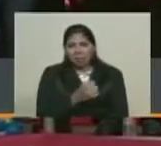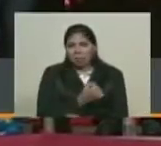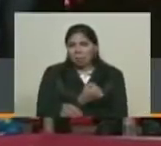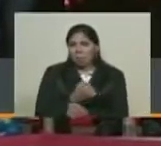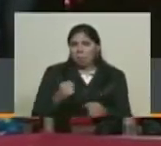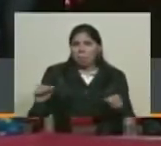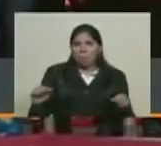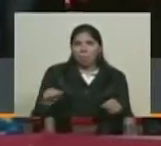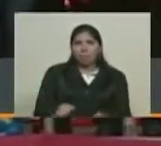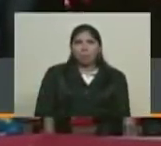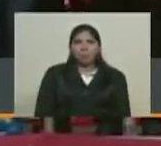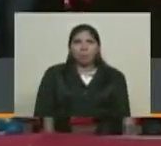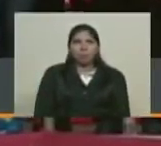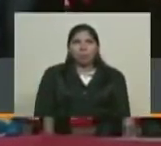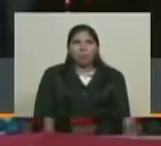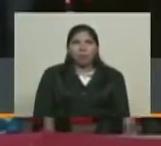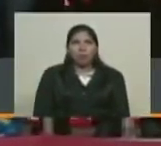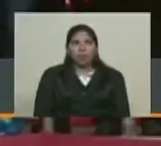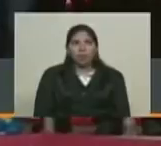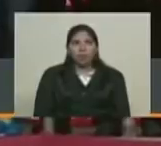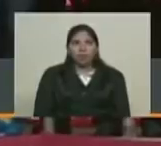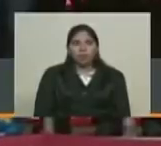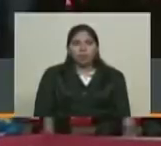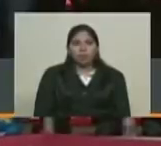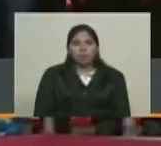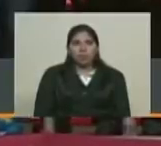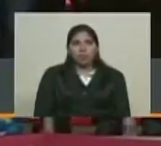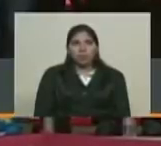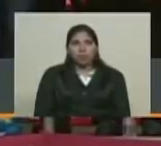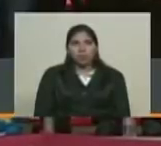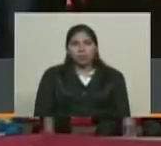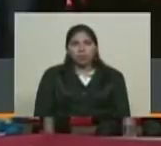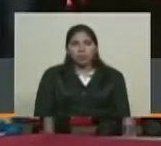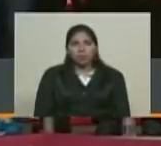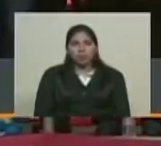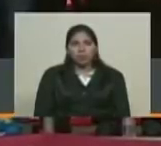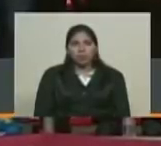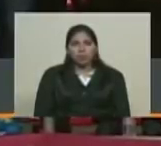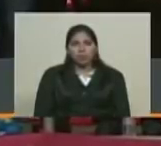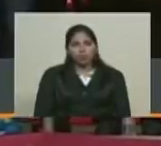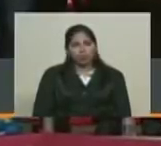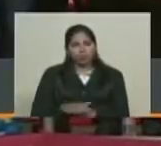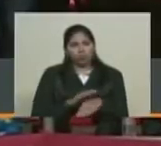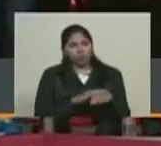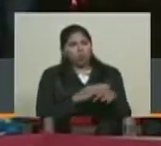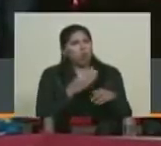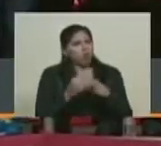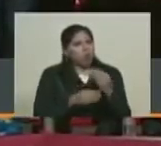Ramos Alup le dice a su gente que cómo hace para inscribirse.